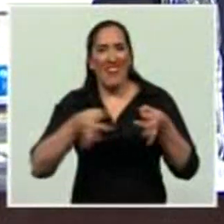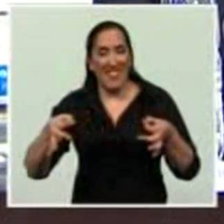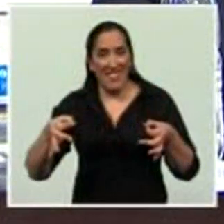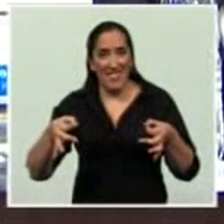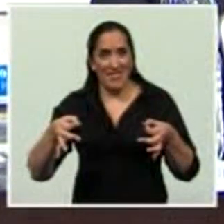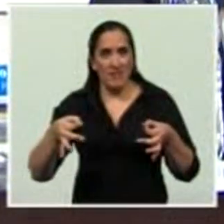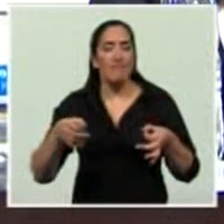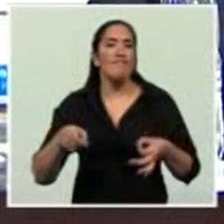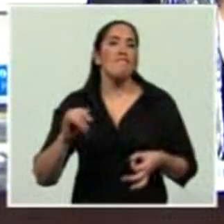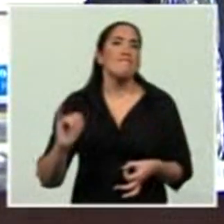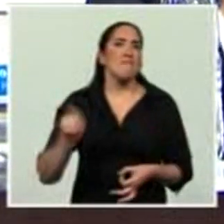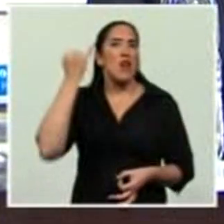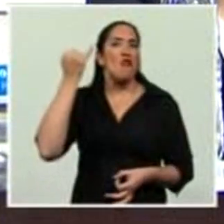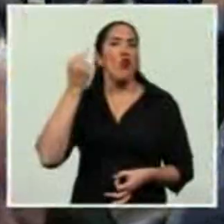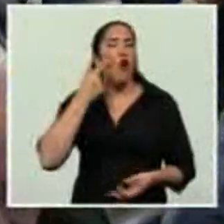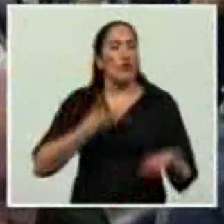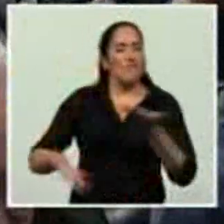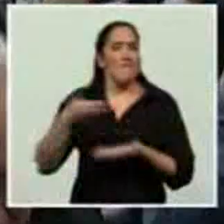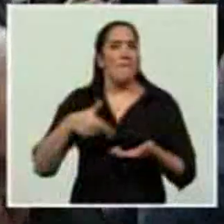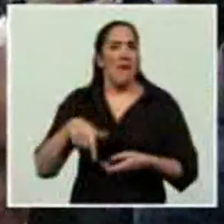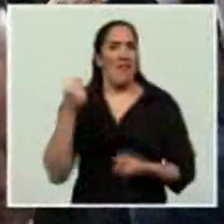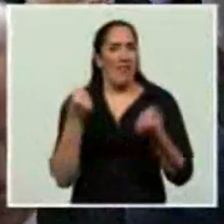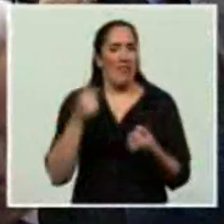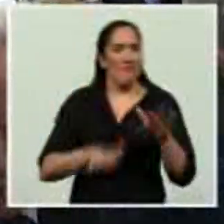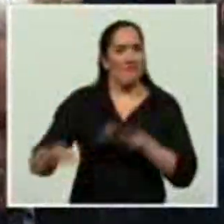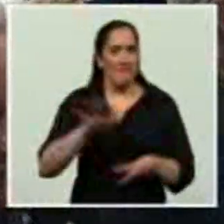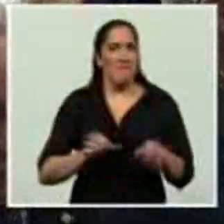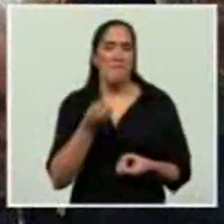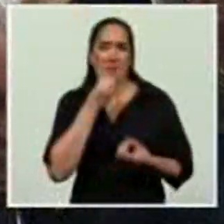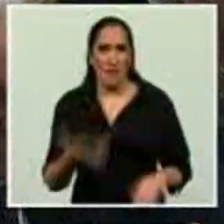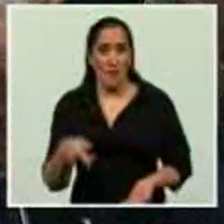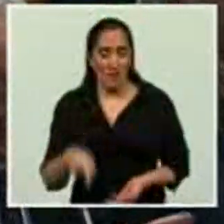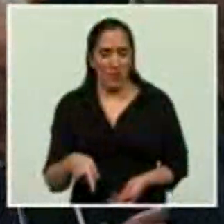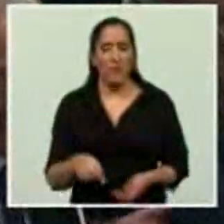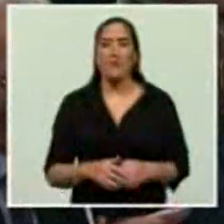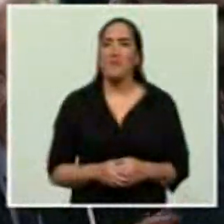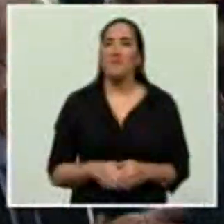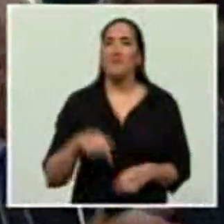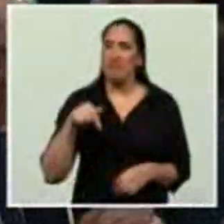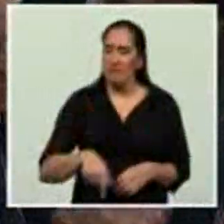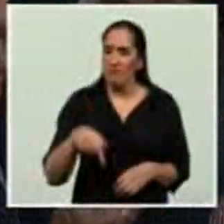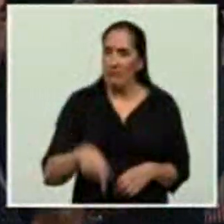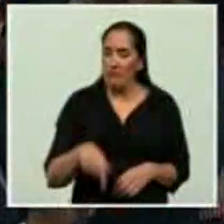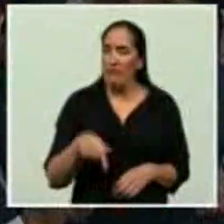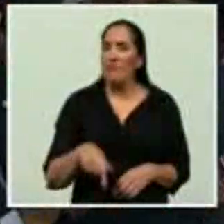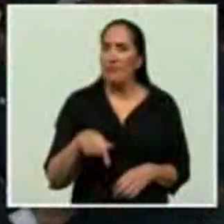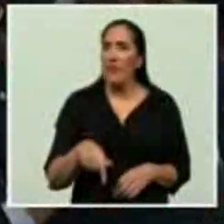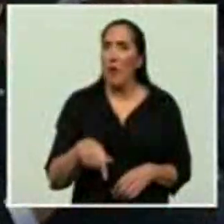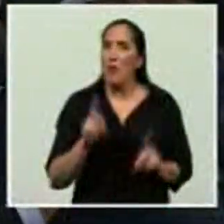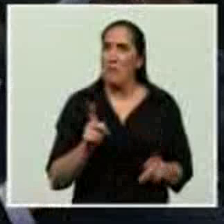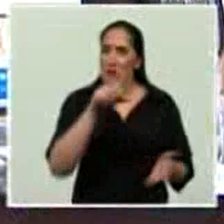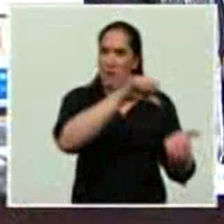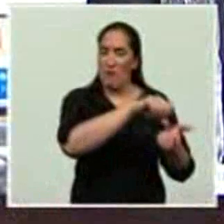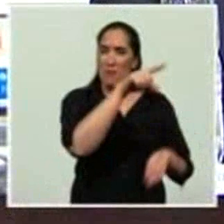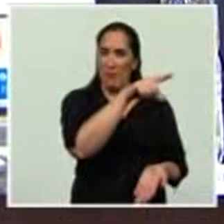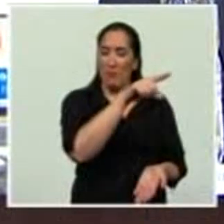hace mucho más competitivo hoy se han entregado hoy allí